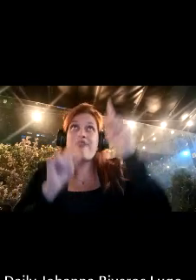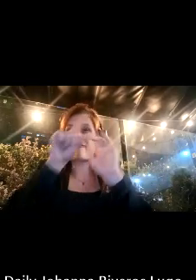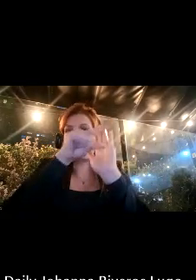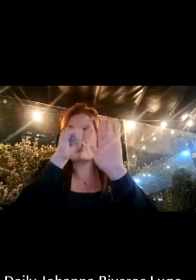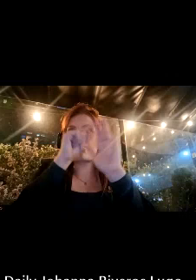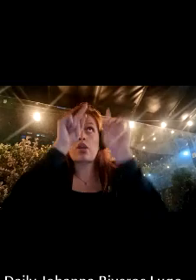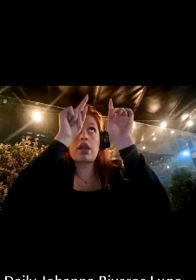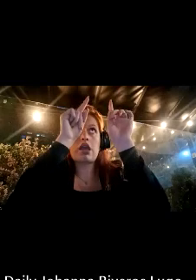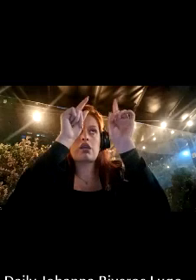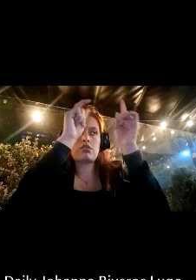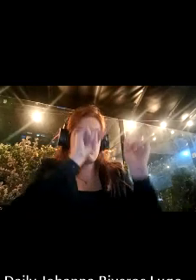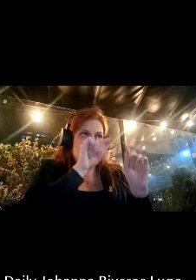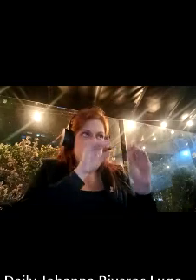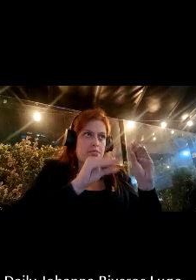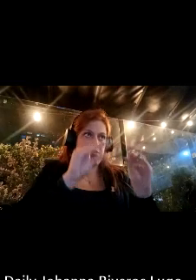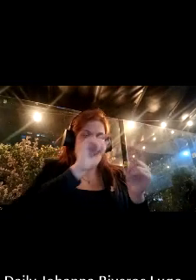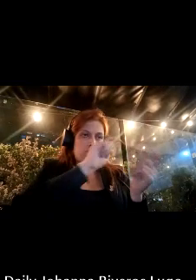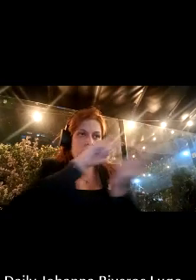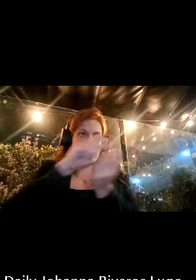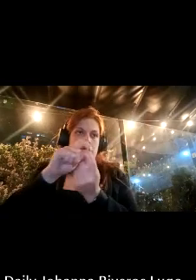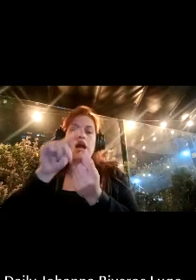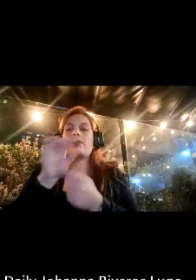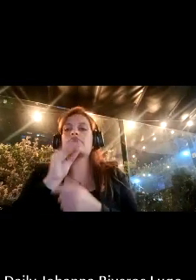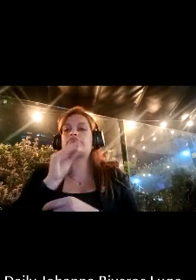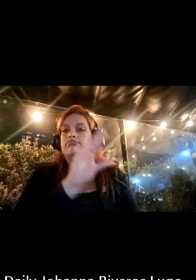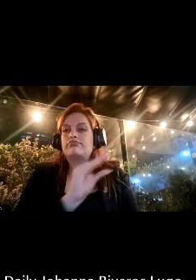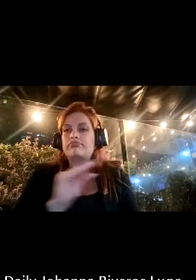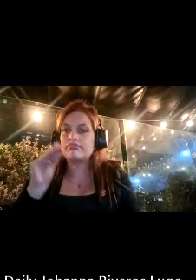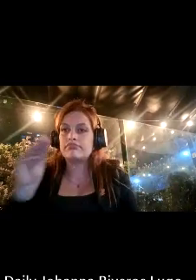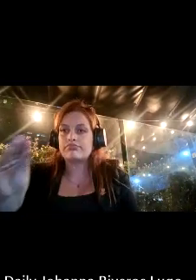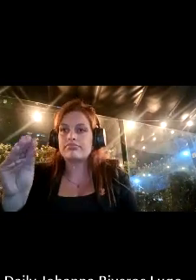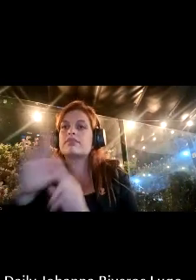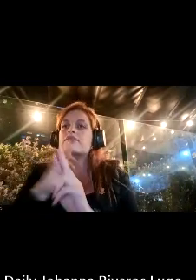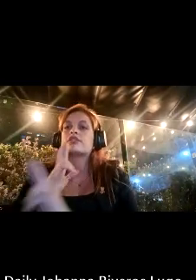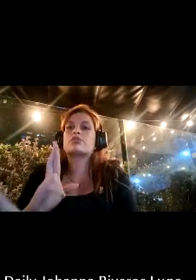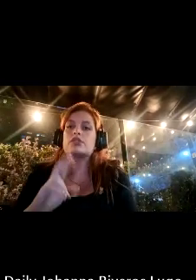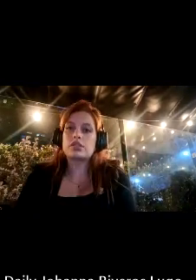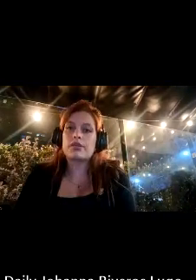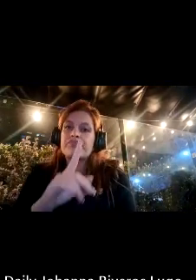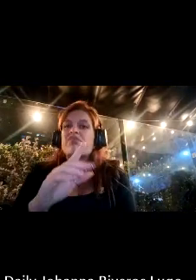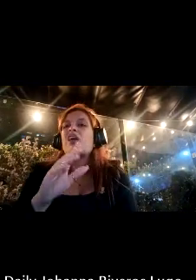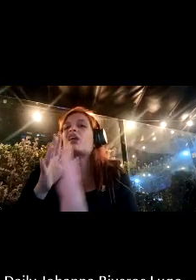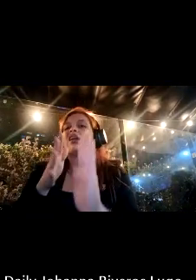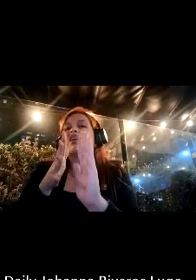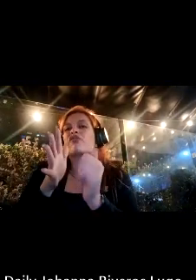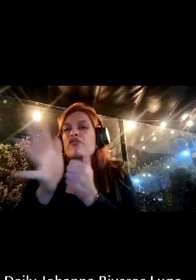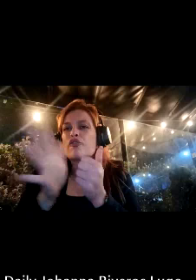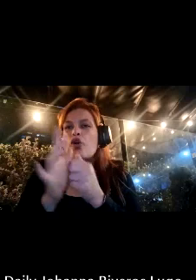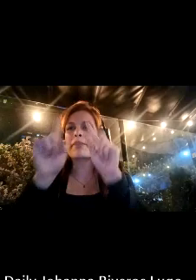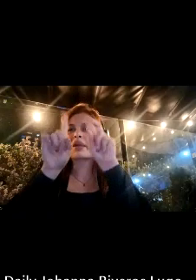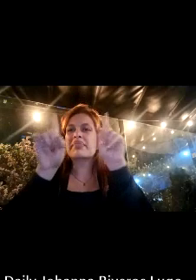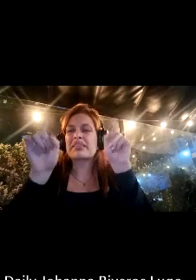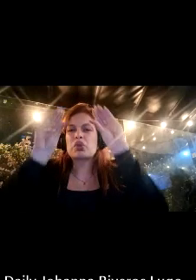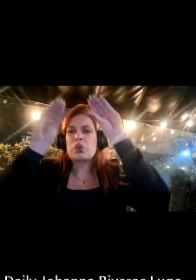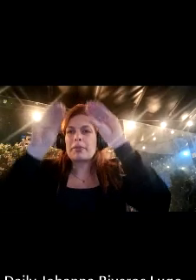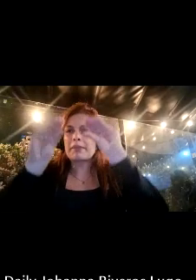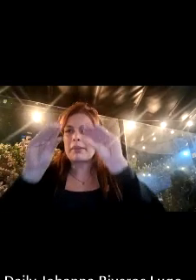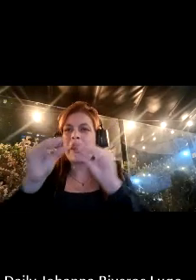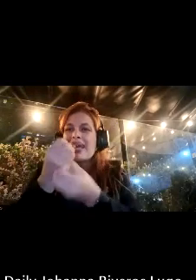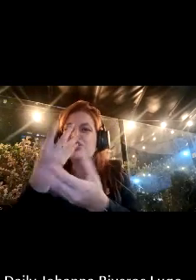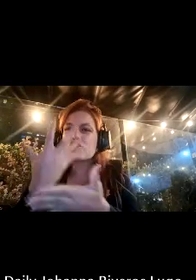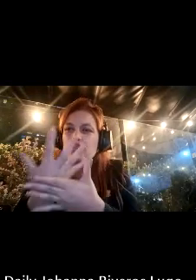Entonces, pues acá están los criterios de entrega del informe, el título, la descripción del experimento, las tablas de datos, los cálculos, el análisis